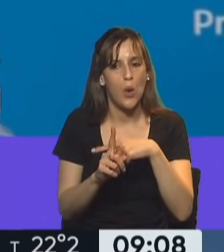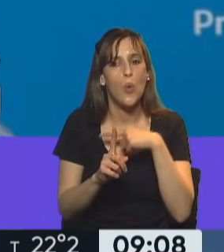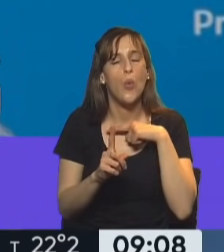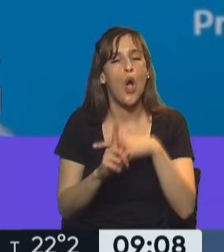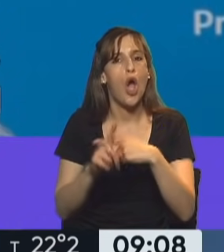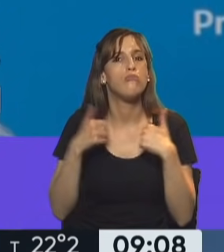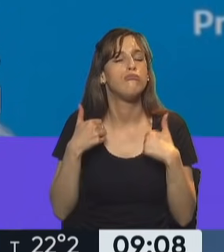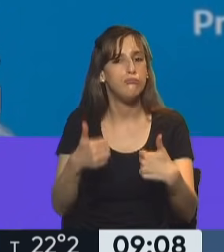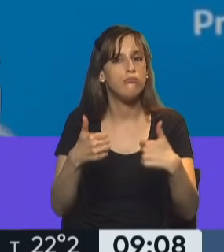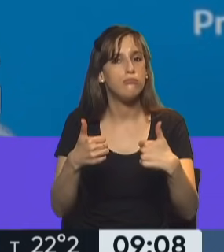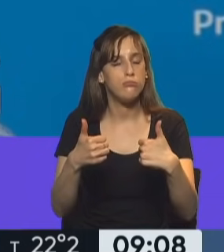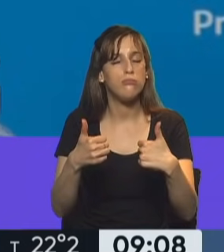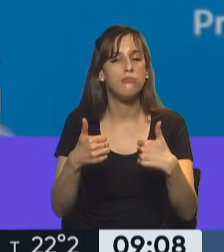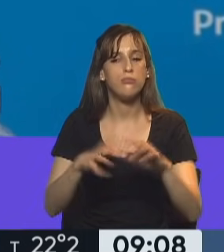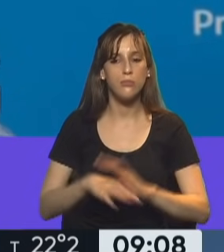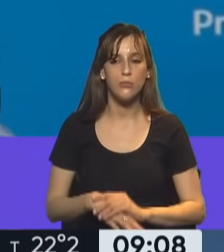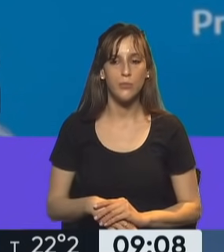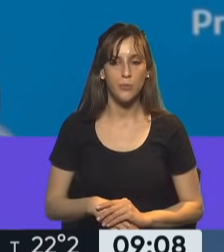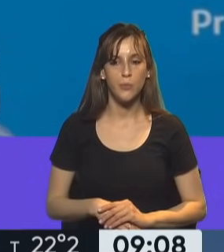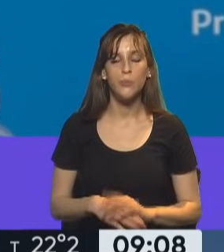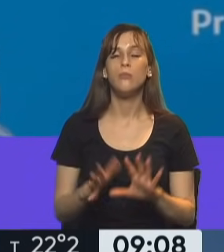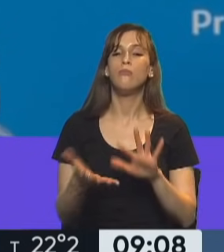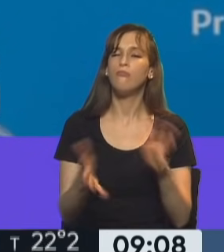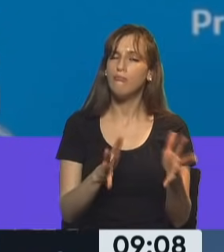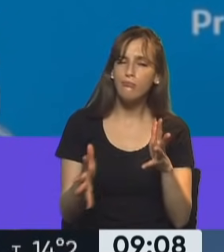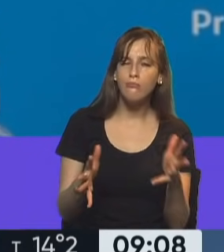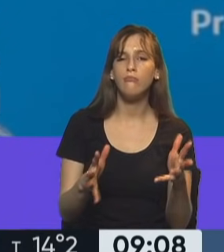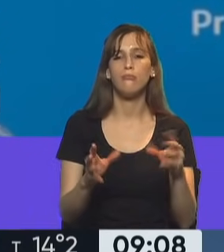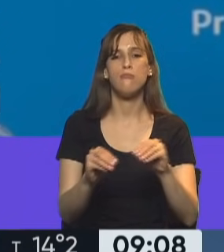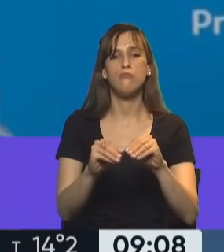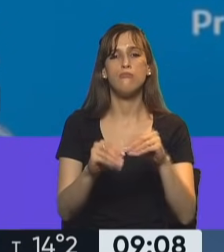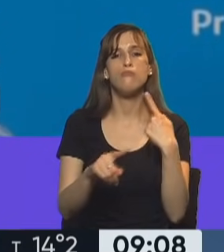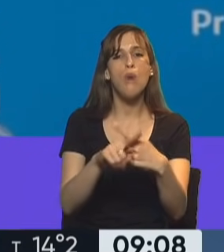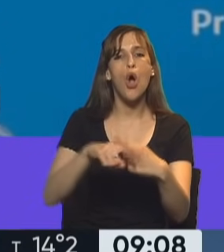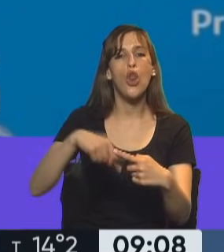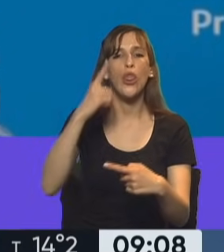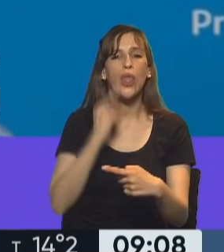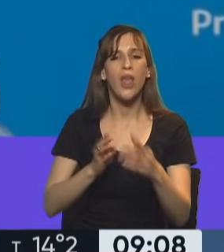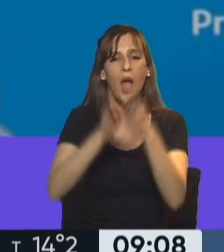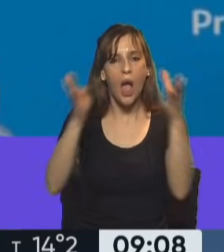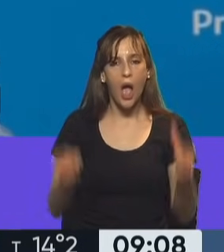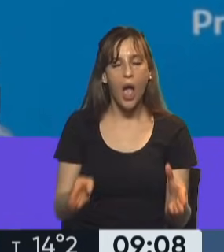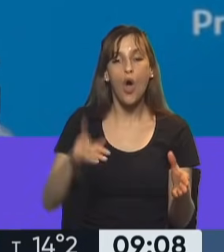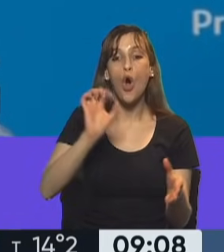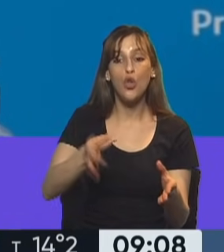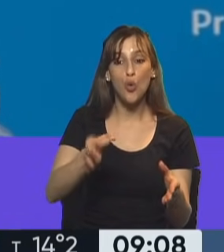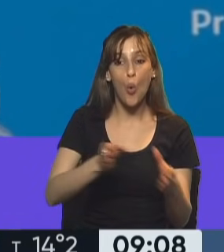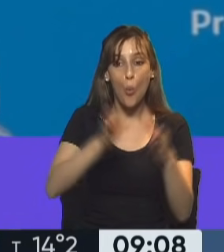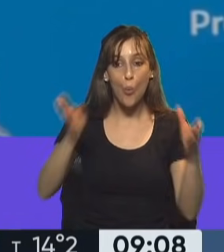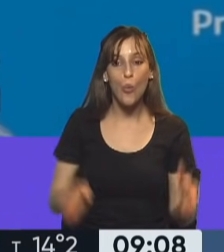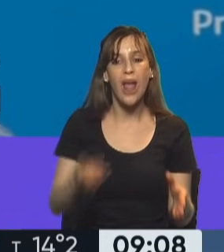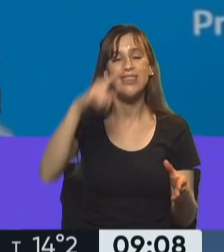con un número promedio de casos en octubre de 717, comparado